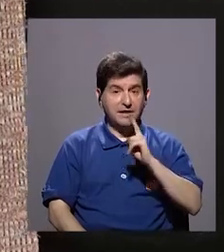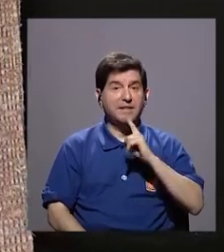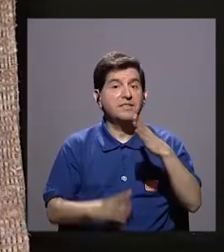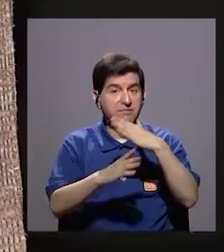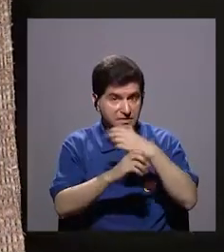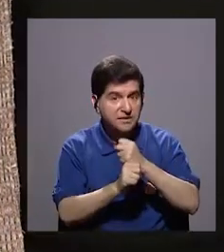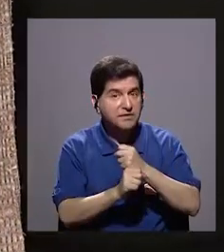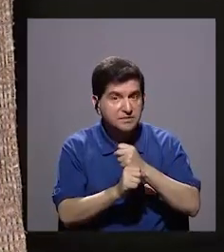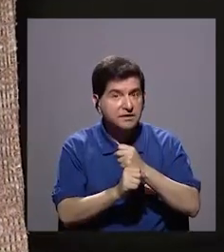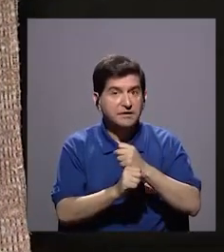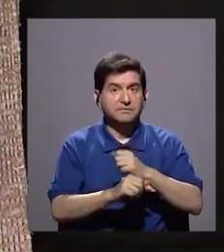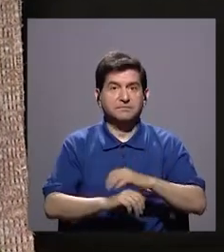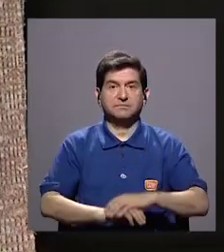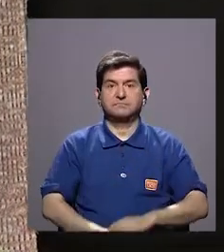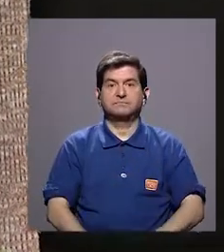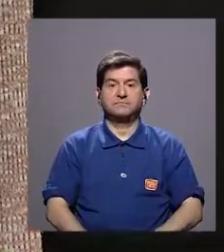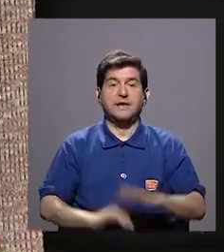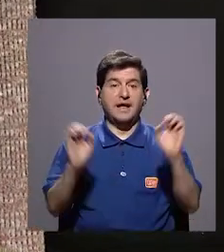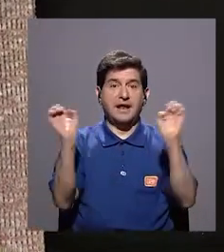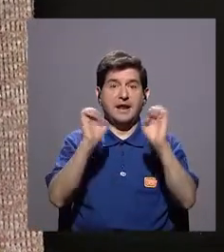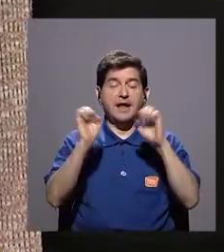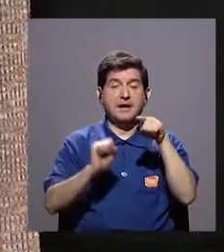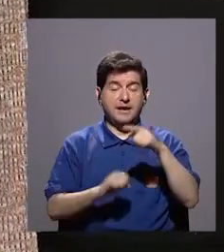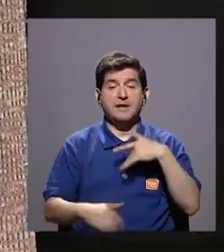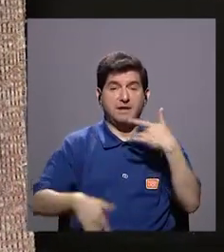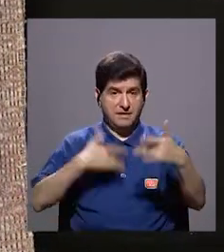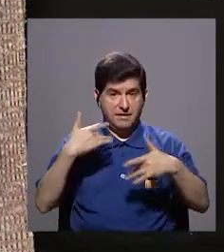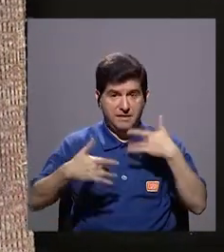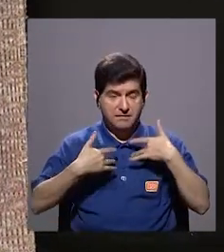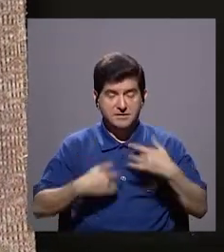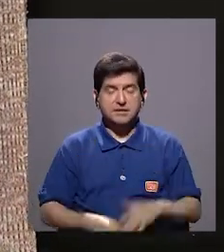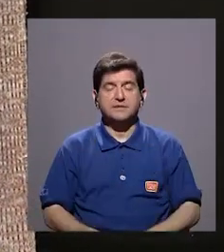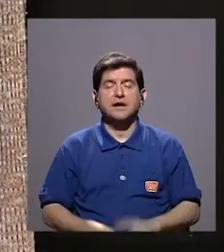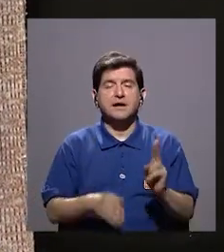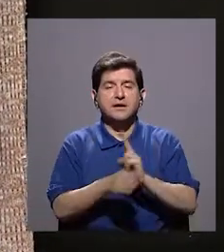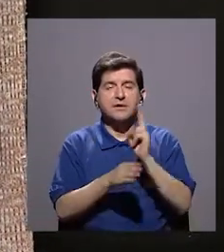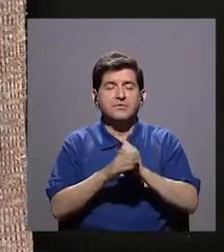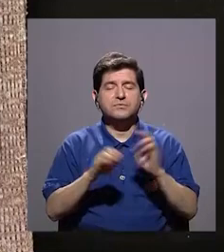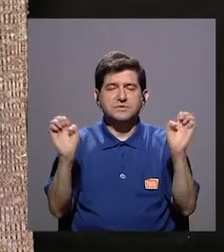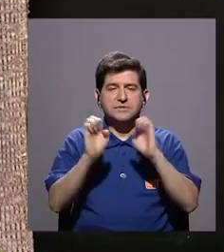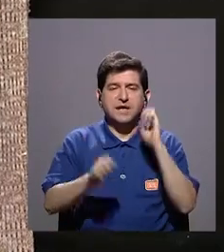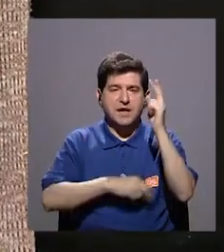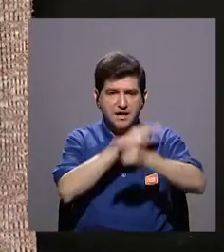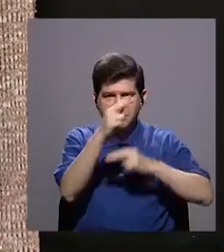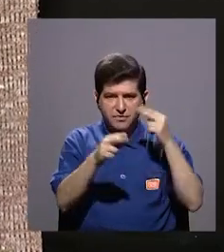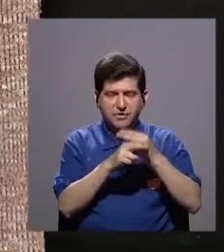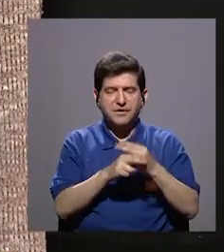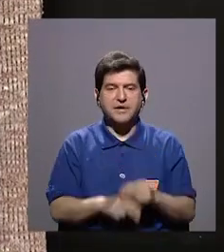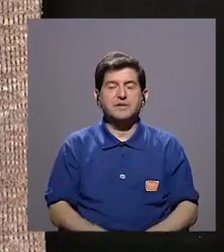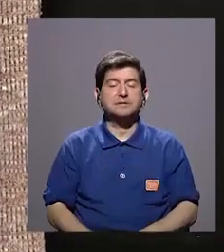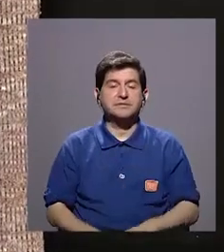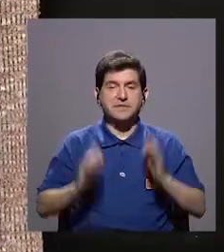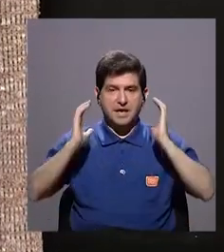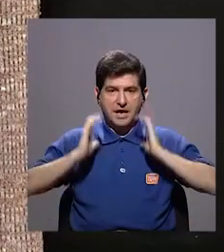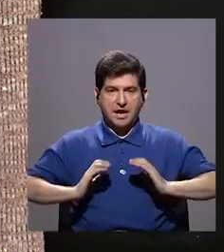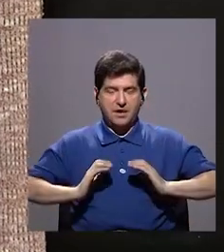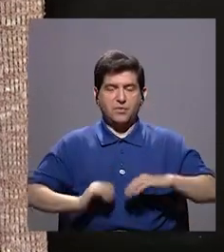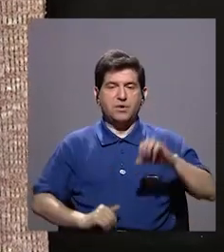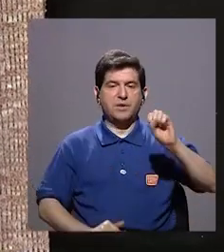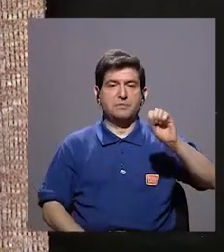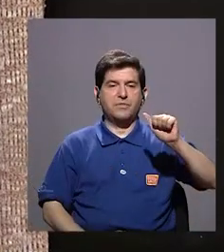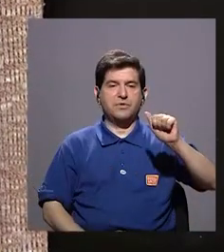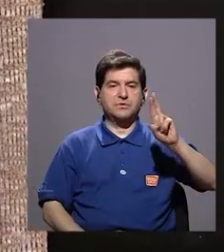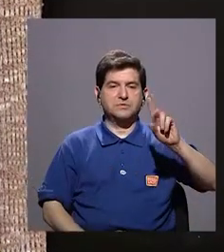estamos haciendo de verdad. Entonces la energía le va a llegar. Canalizamos la energía del universo hacia el cuerpo de